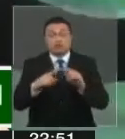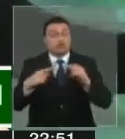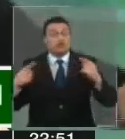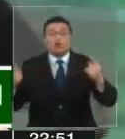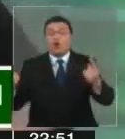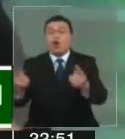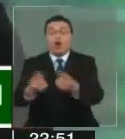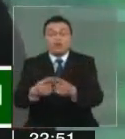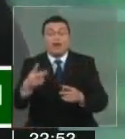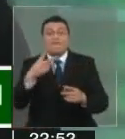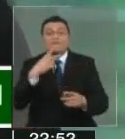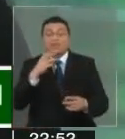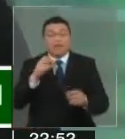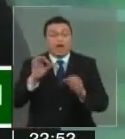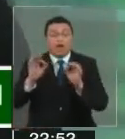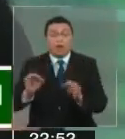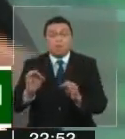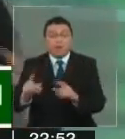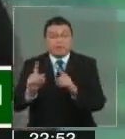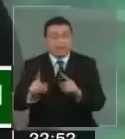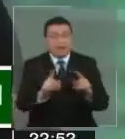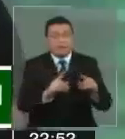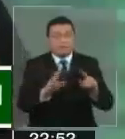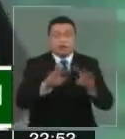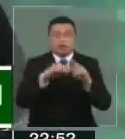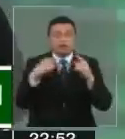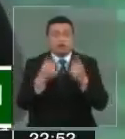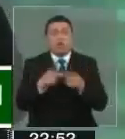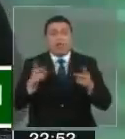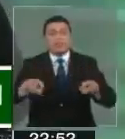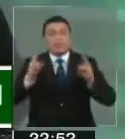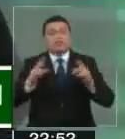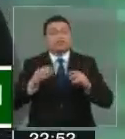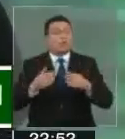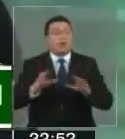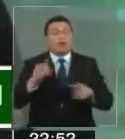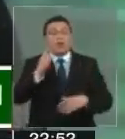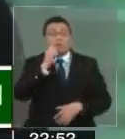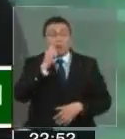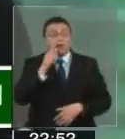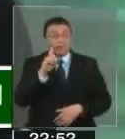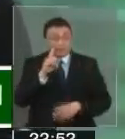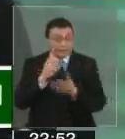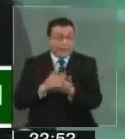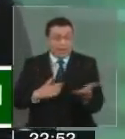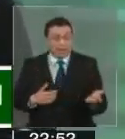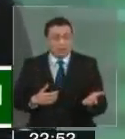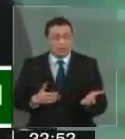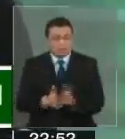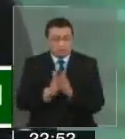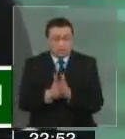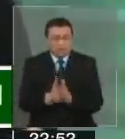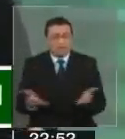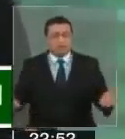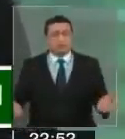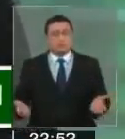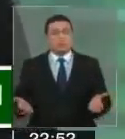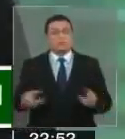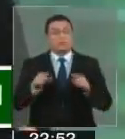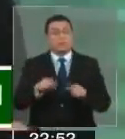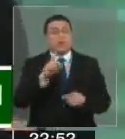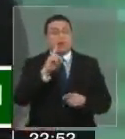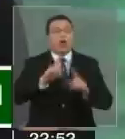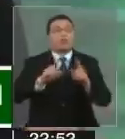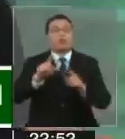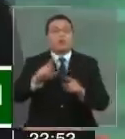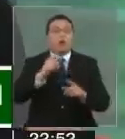son vidas completas, con todos los derechos que cualquier ser humano tiene, por favor. Es como decir, no, es que